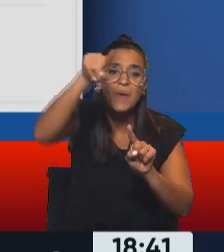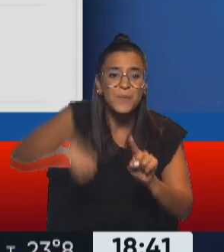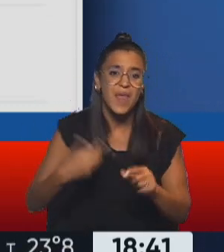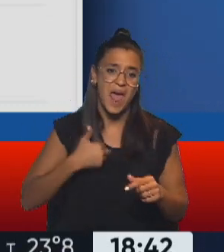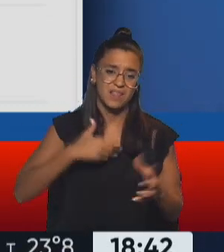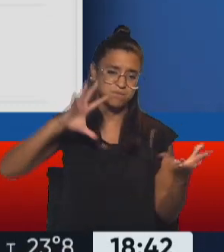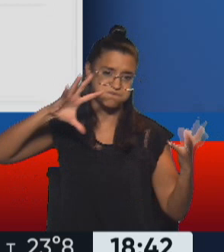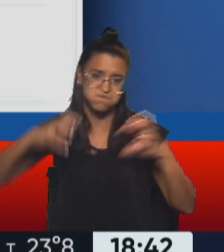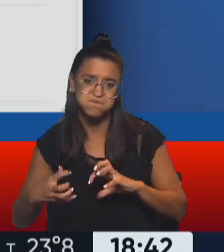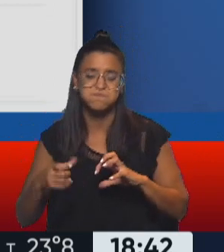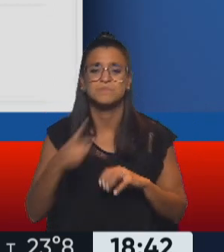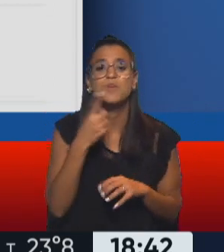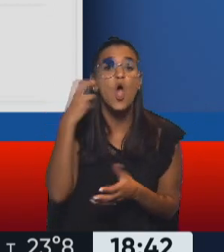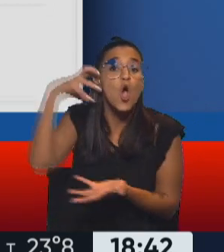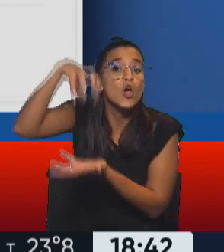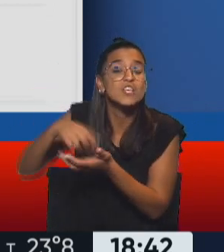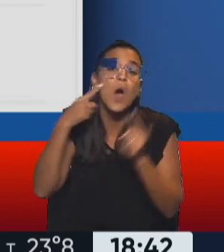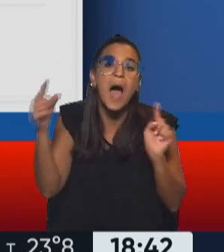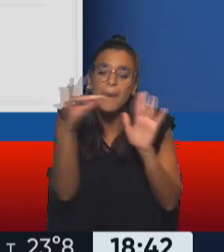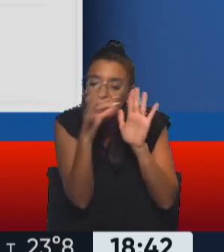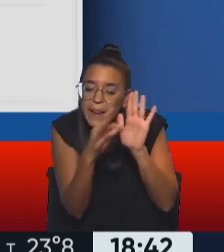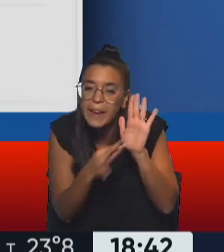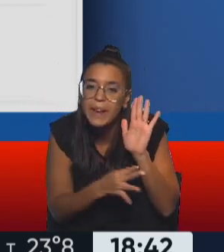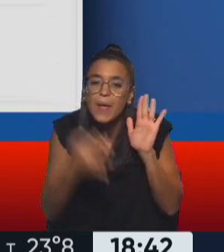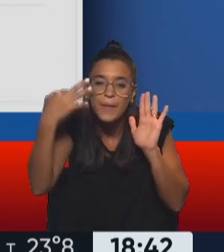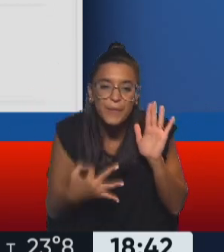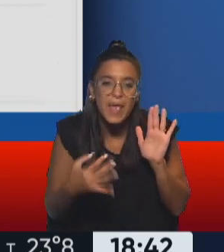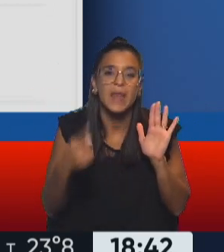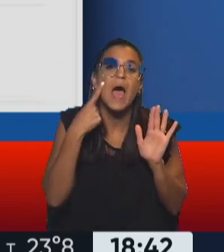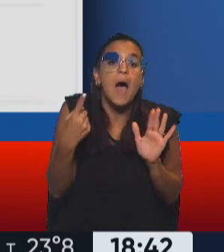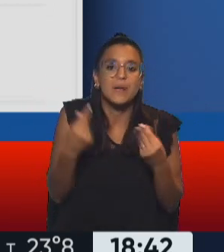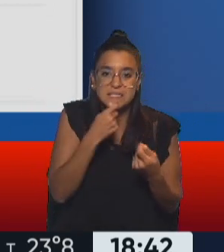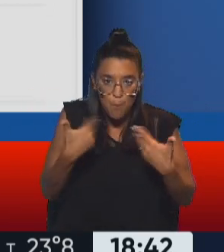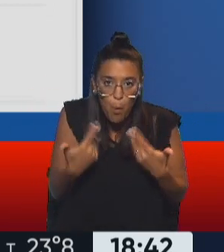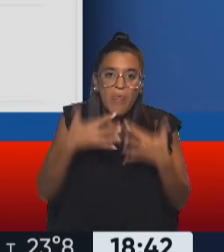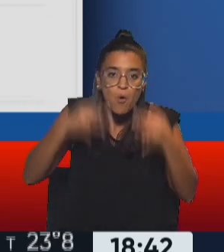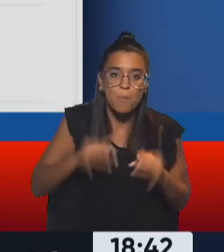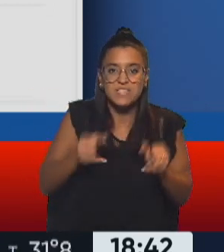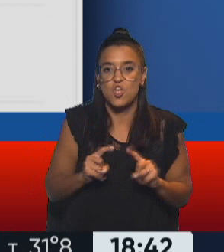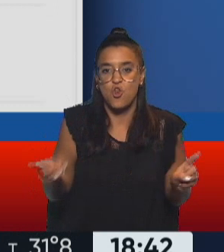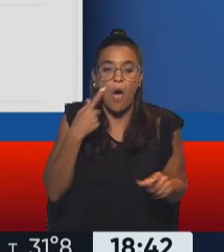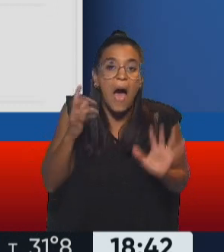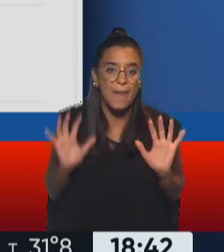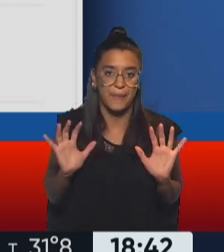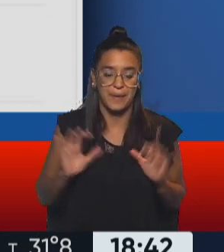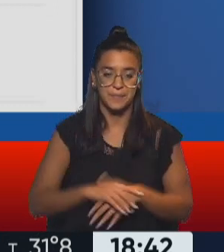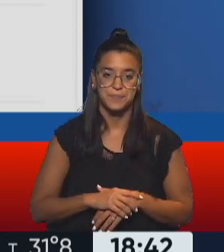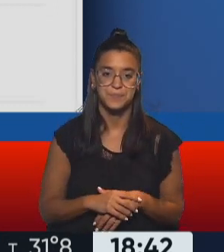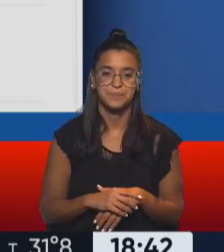país. Hay que analizar en el Congreso la letra chica del acuerdo y la factibilidad de su